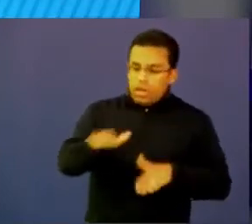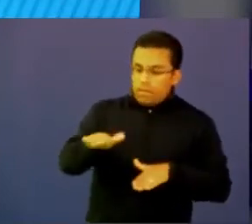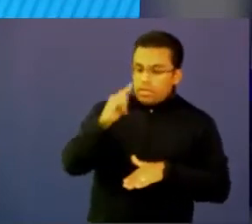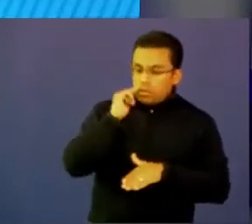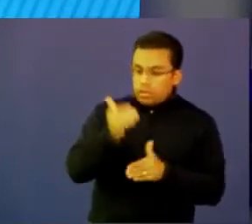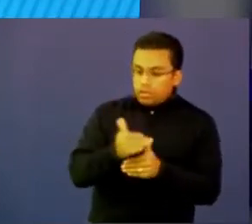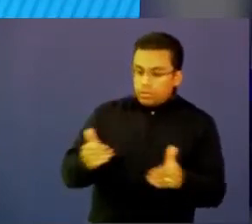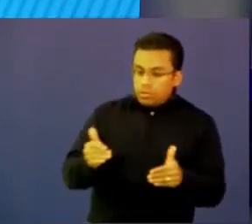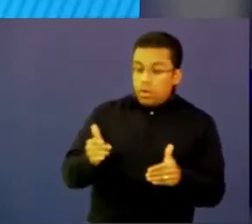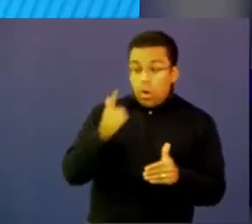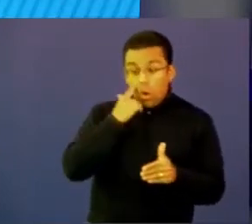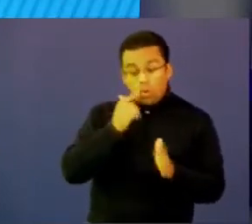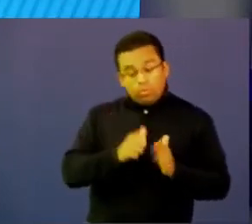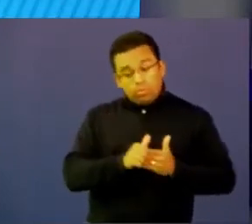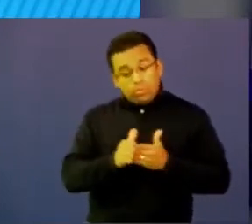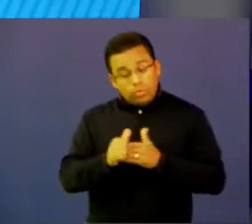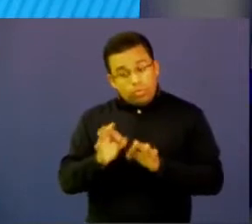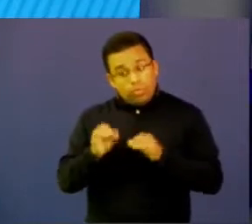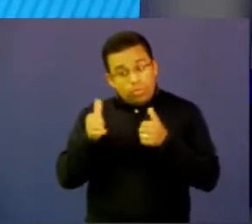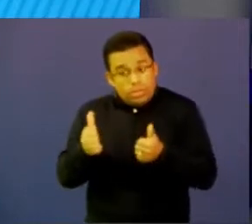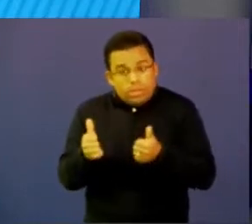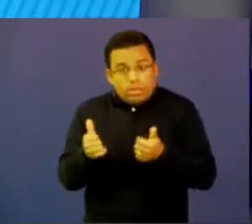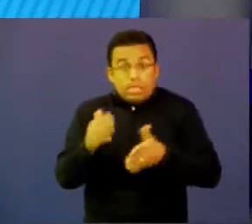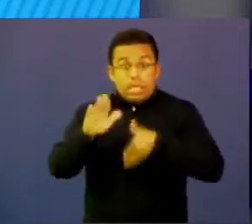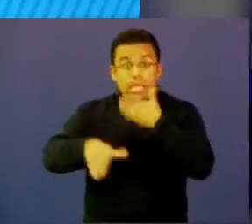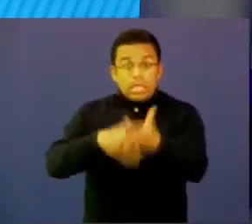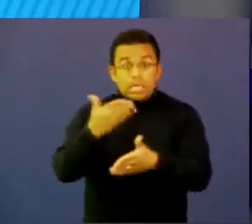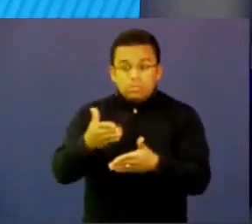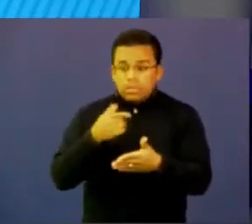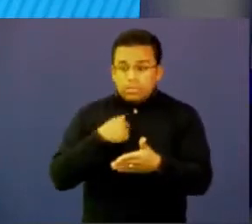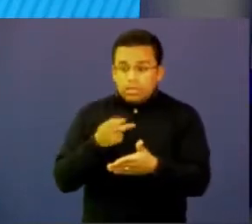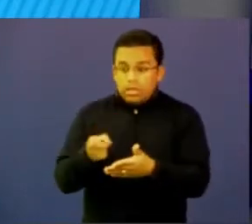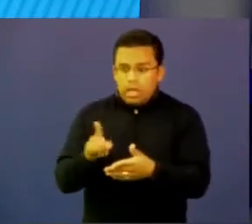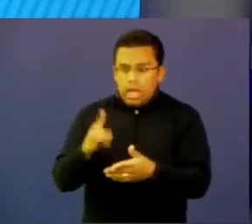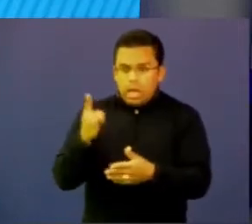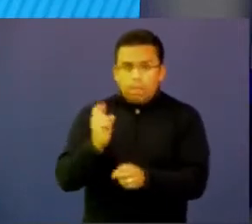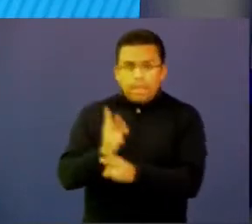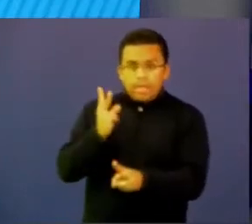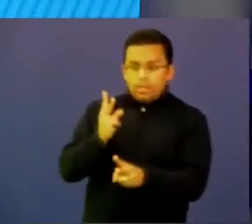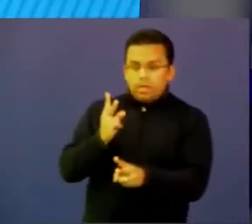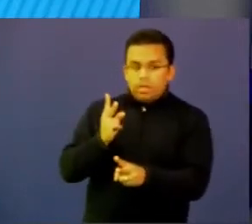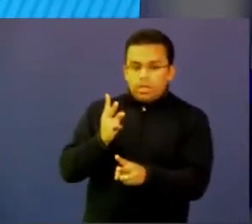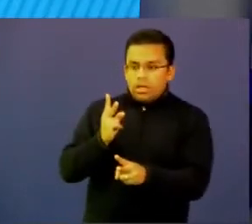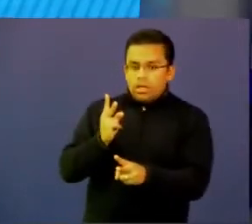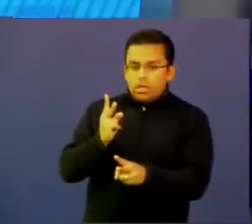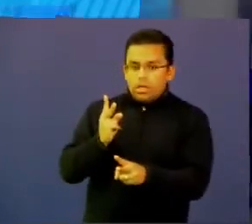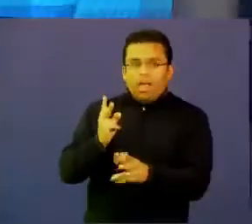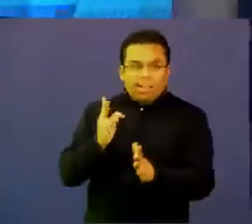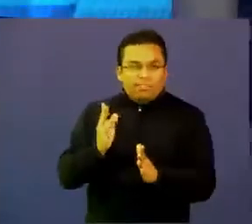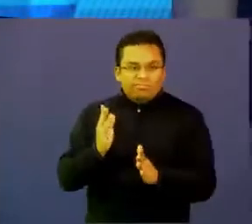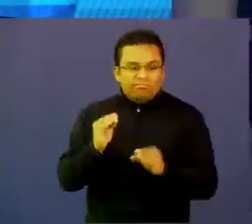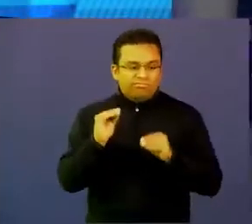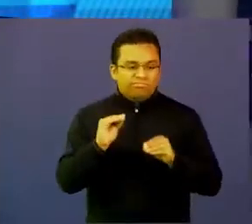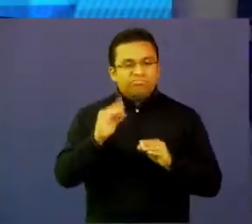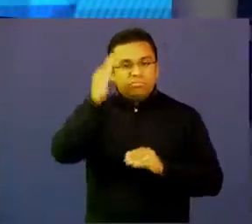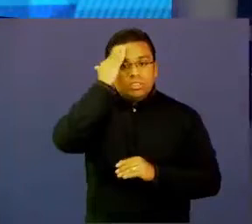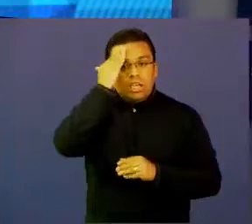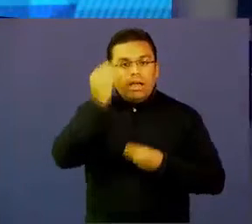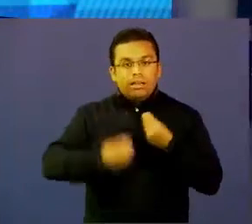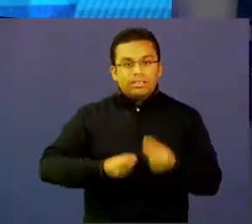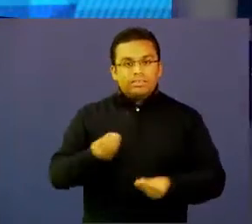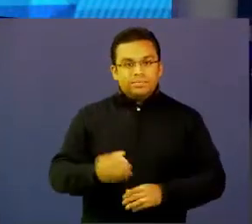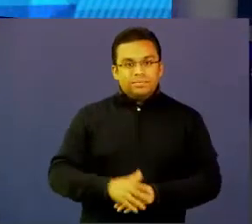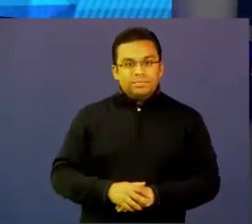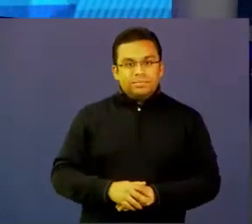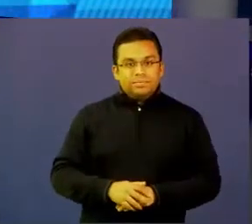esas búsquedas correctas para que no se topen con estos riesgos y si se topan con ellos, saber qué hacer. Perfecto, bueno, excelente. Bueno,